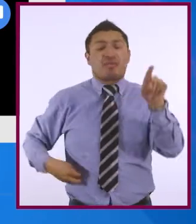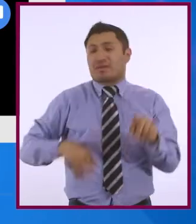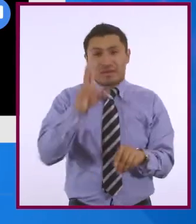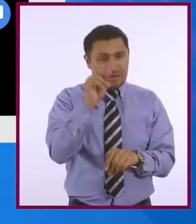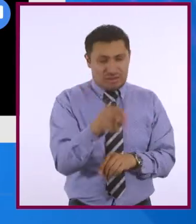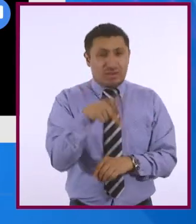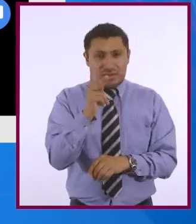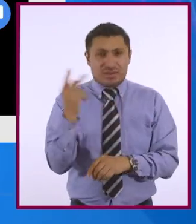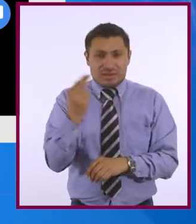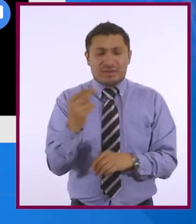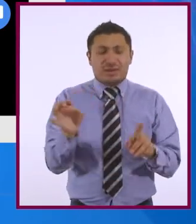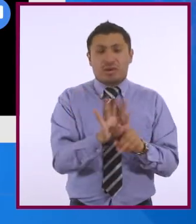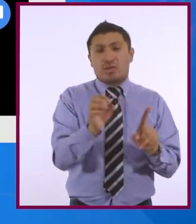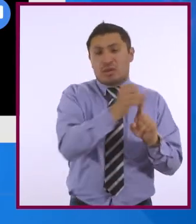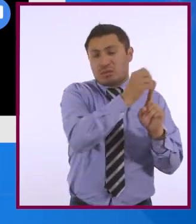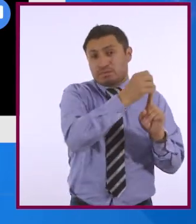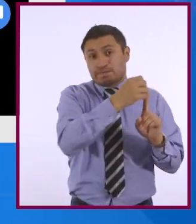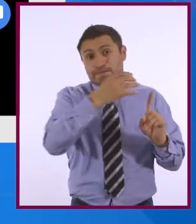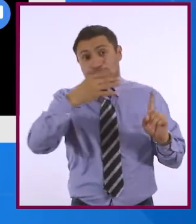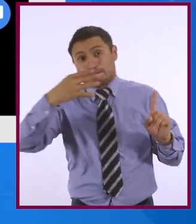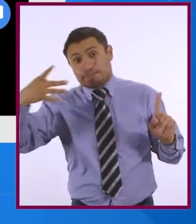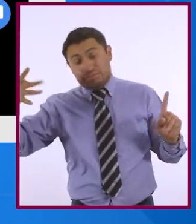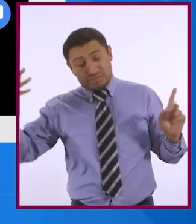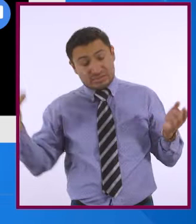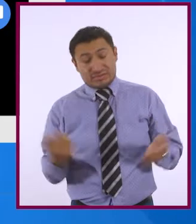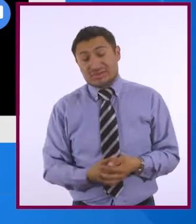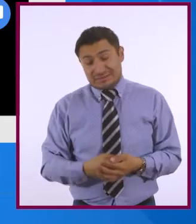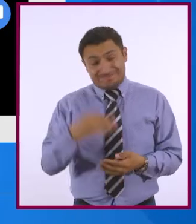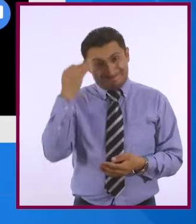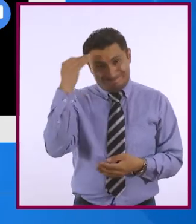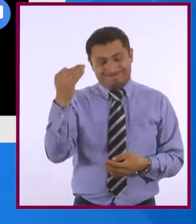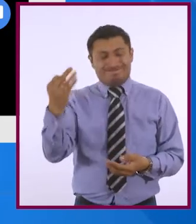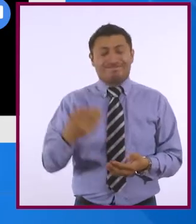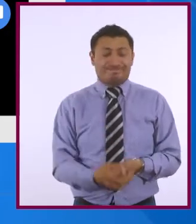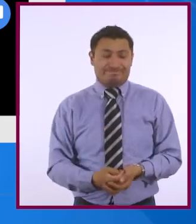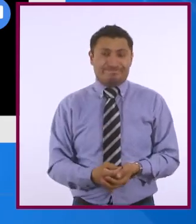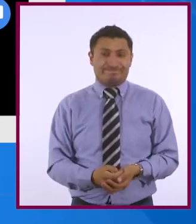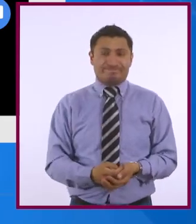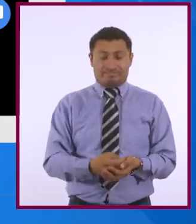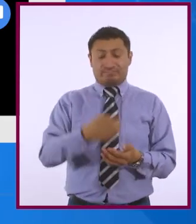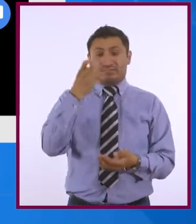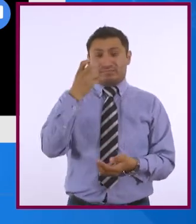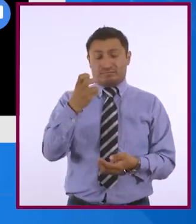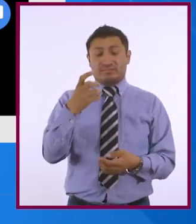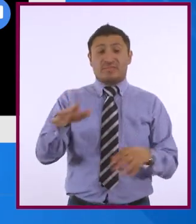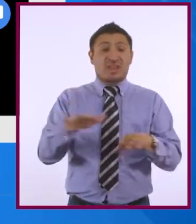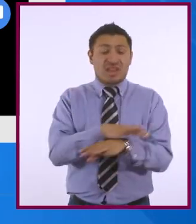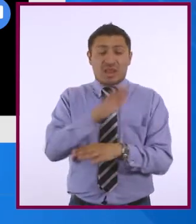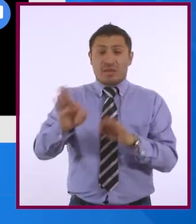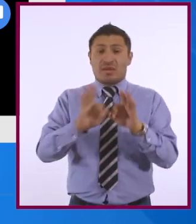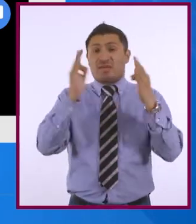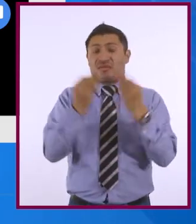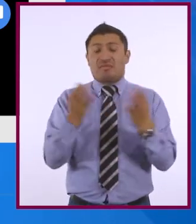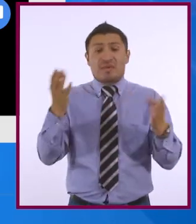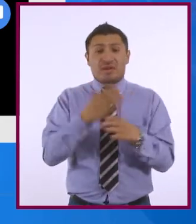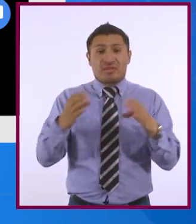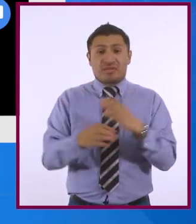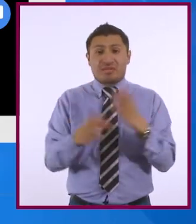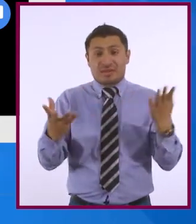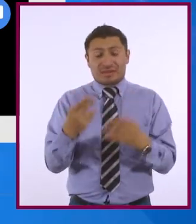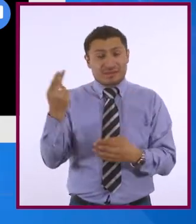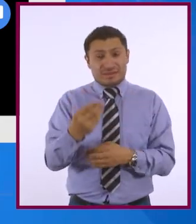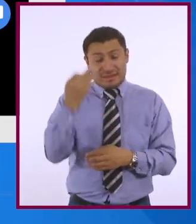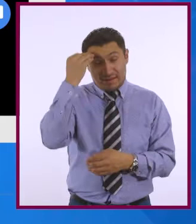un proceso, ¿no? Como estábamos platicando ahorita con Suecia, el cambio de forma de hacer las cosas requiere un